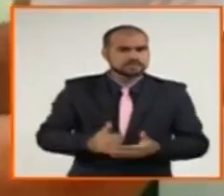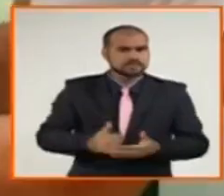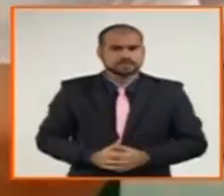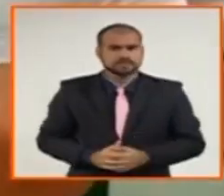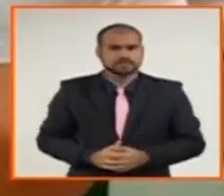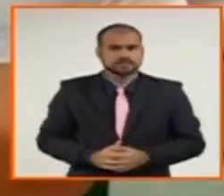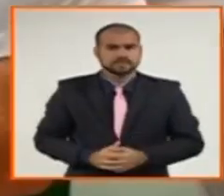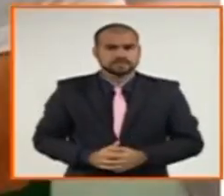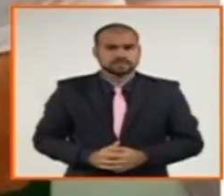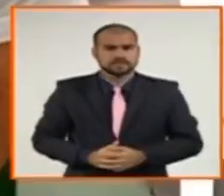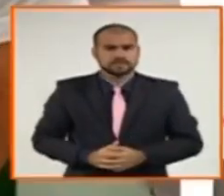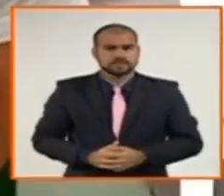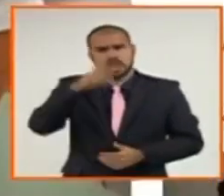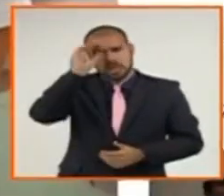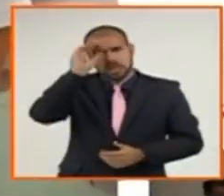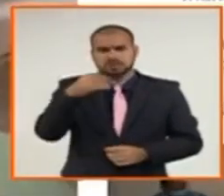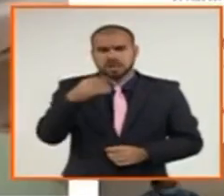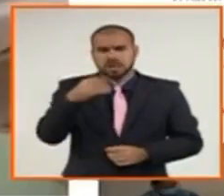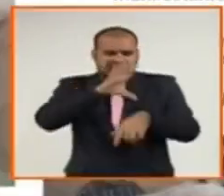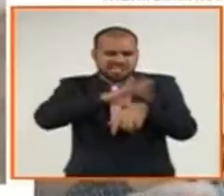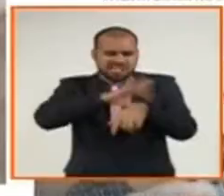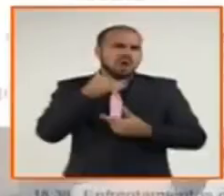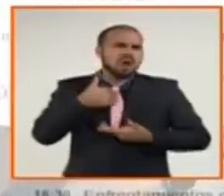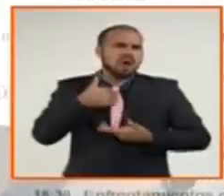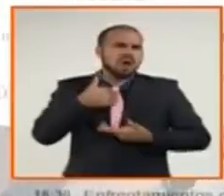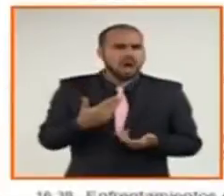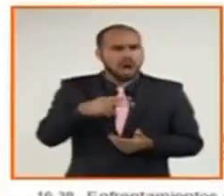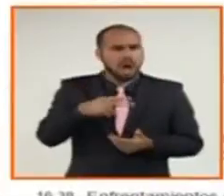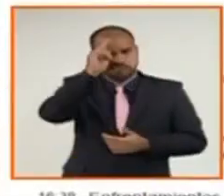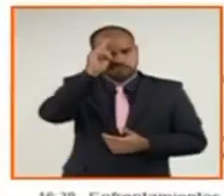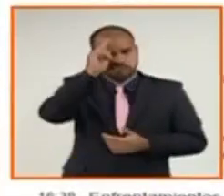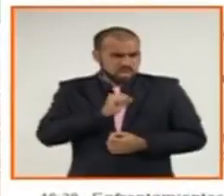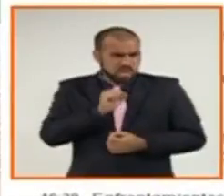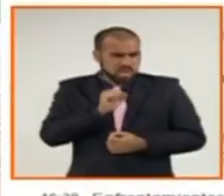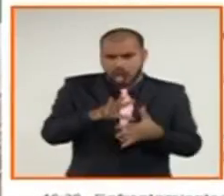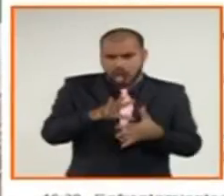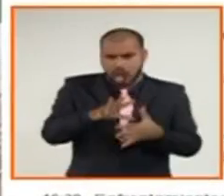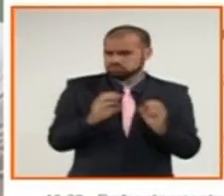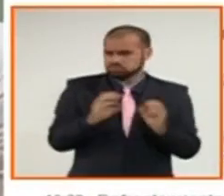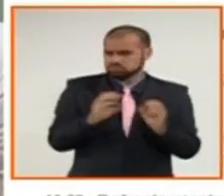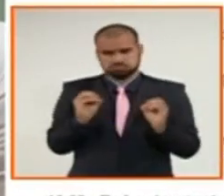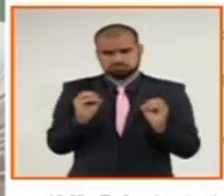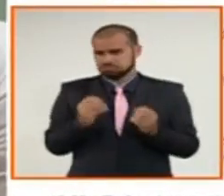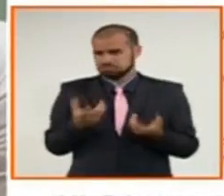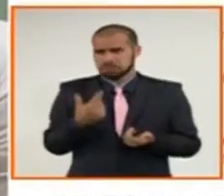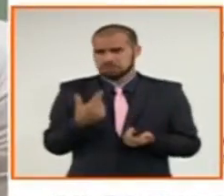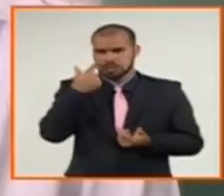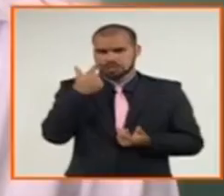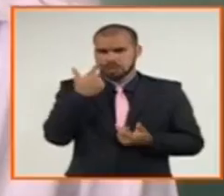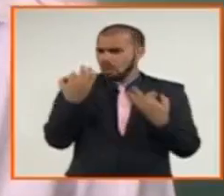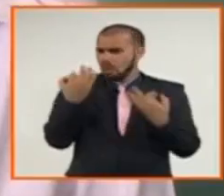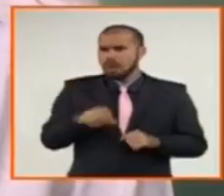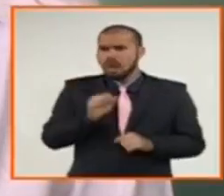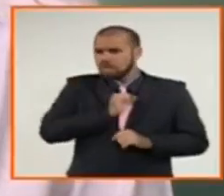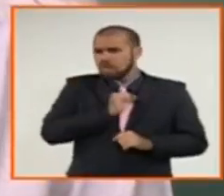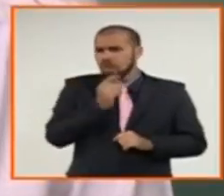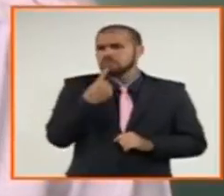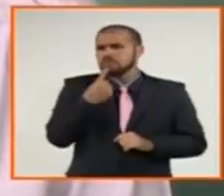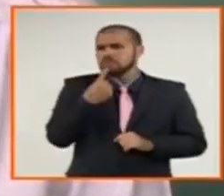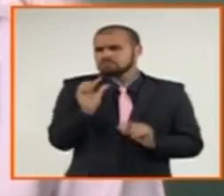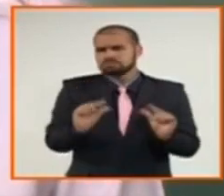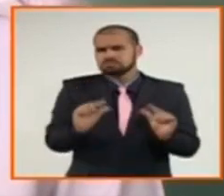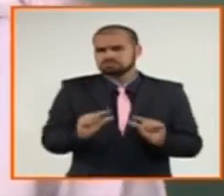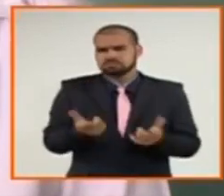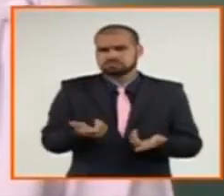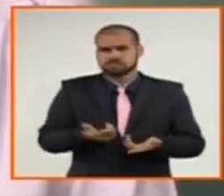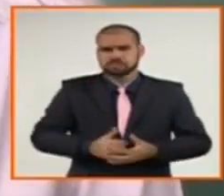o asintomáticas o sintomáticas leves de la enfermedad, y no encontramos después en su seguimiento en la consulta de COVID ninguna secuela en estos